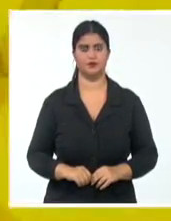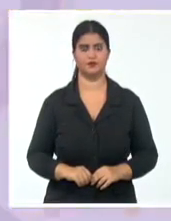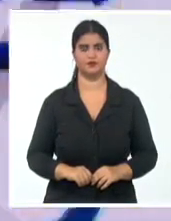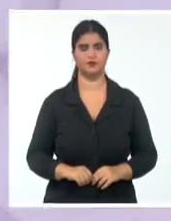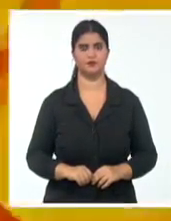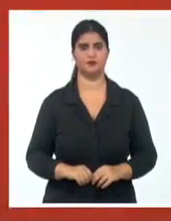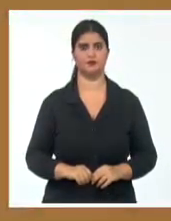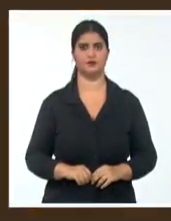¡Gracias!